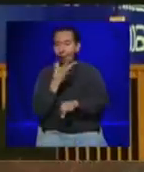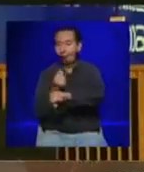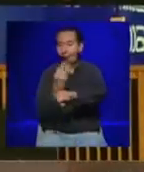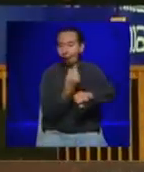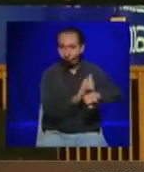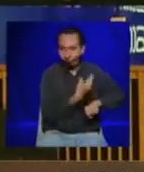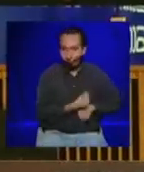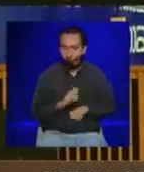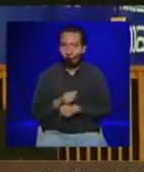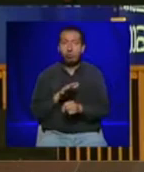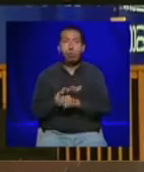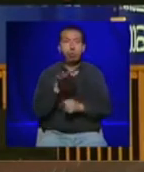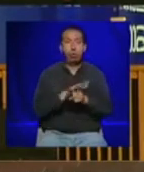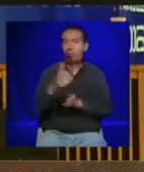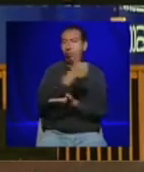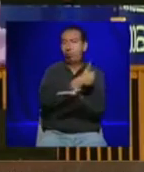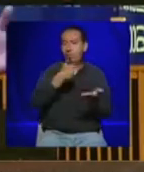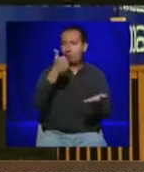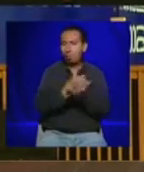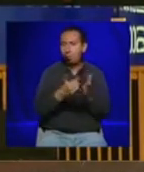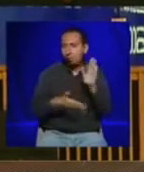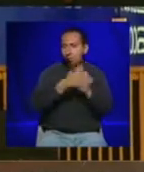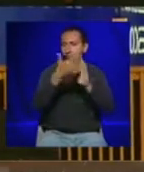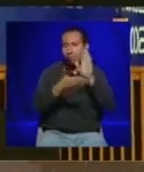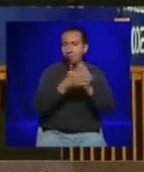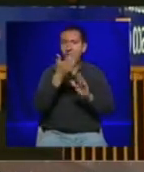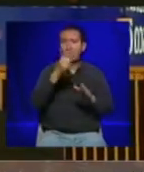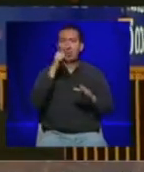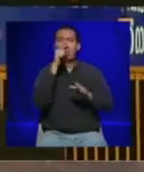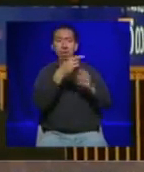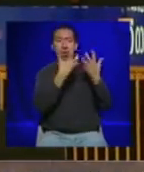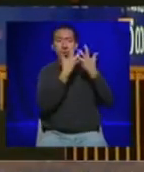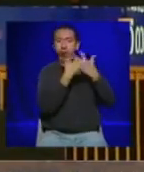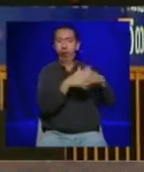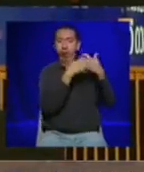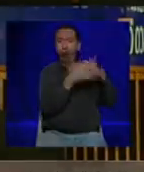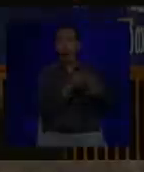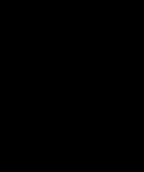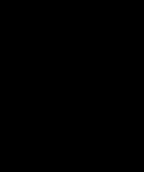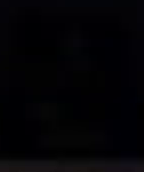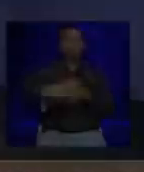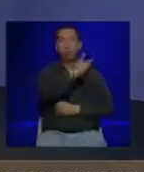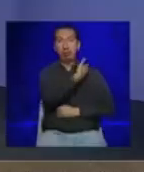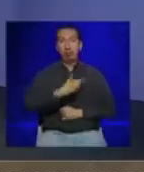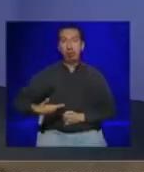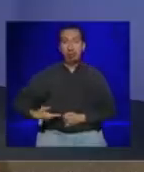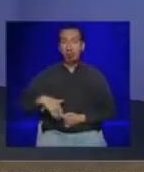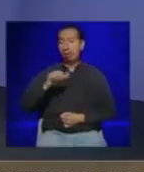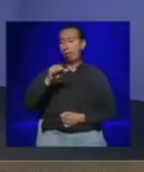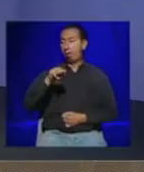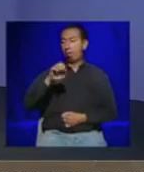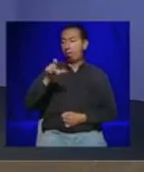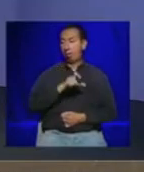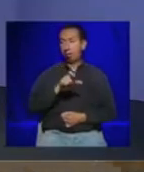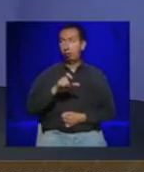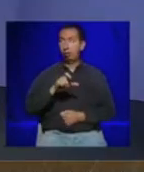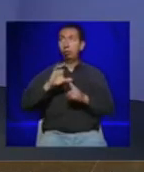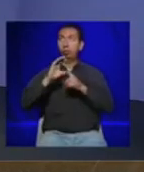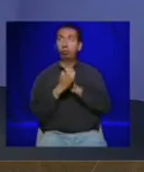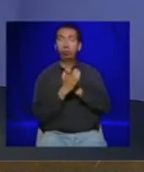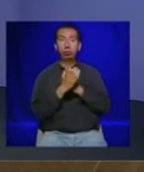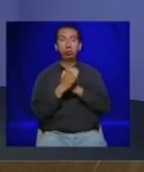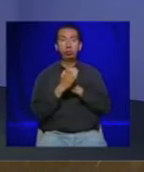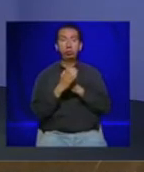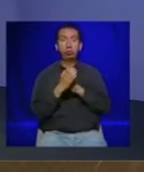Este miércoles 26 de agosto, el Gobierno del Estado de Guanajuato presentó el Plan Estatal de Obra Pública para este año